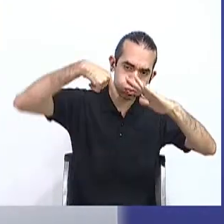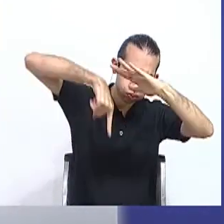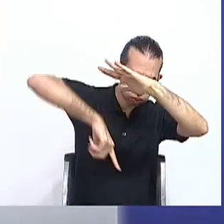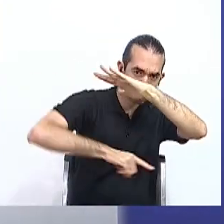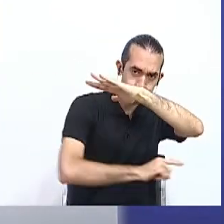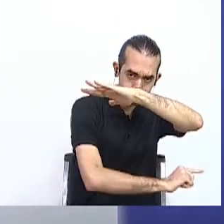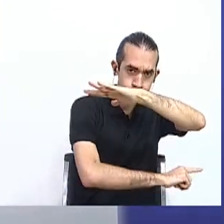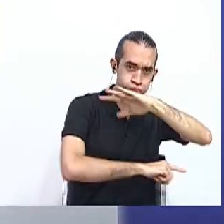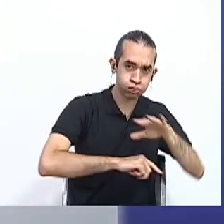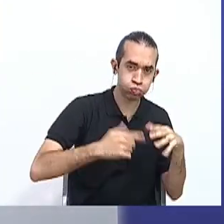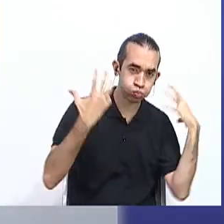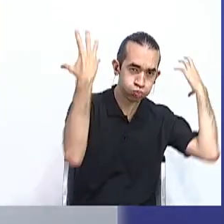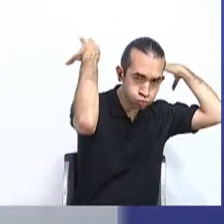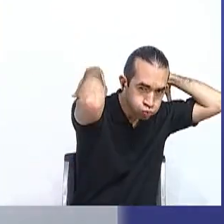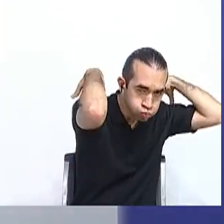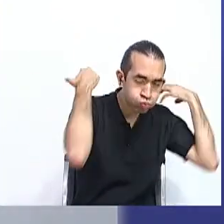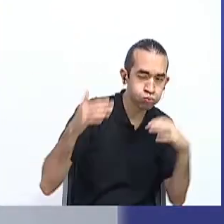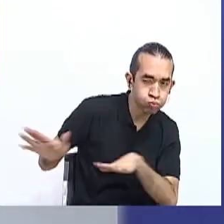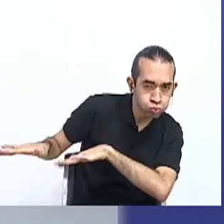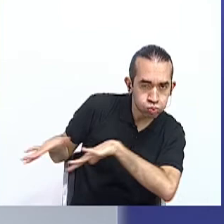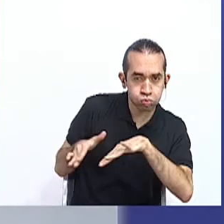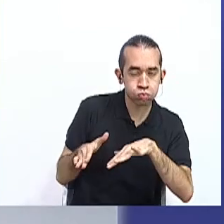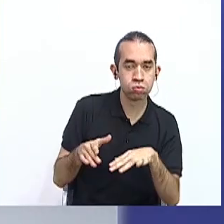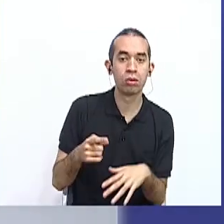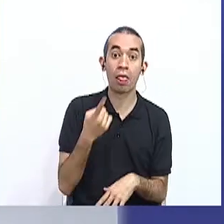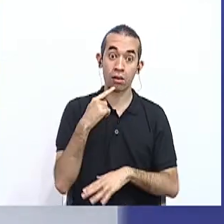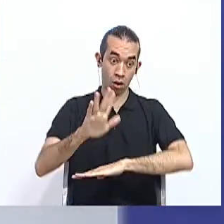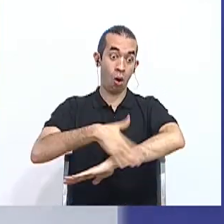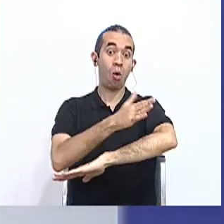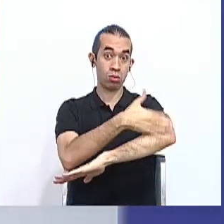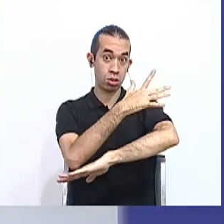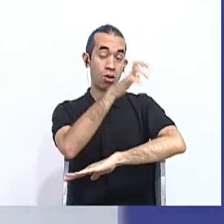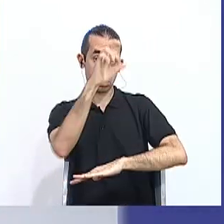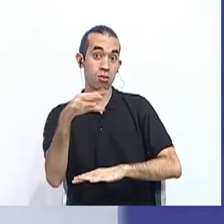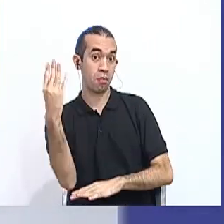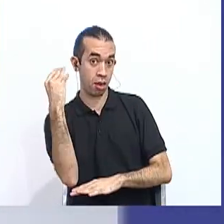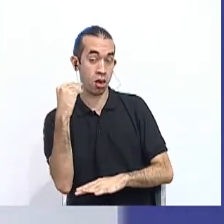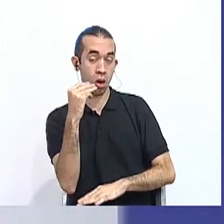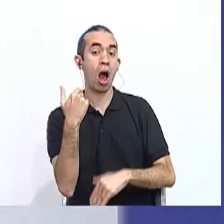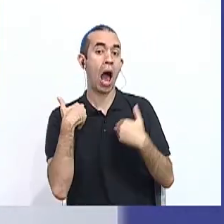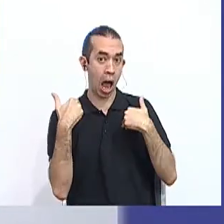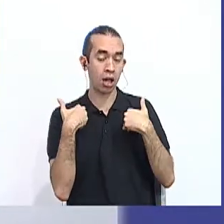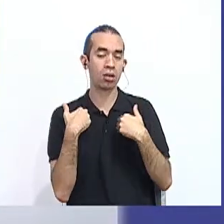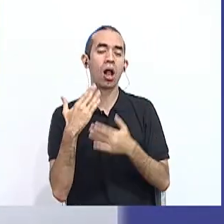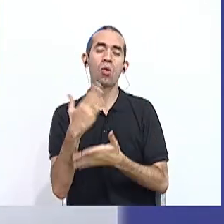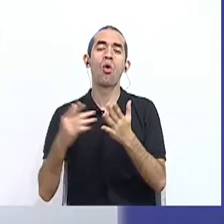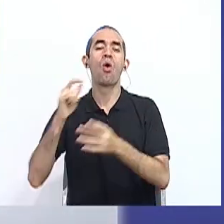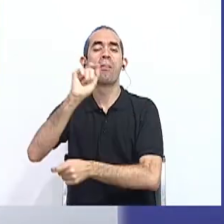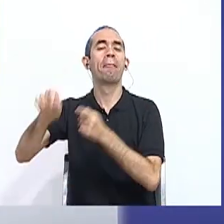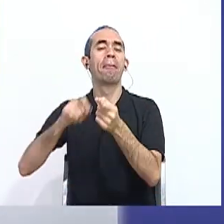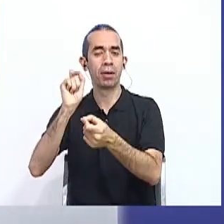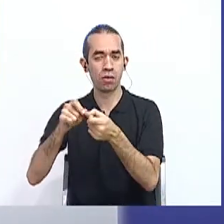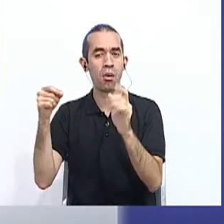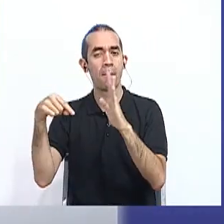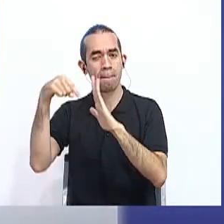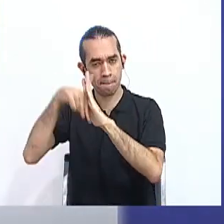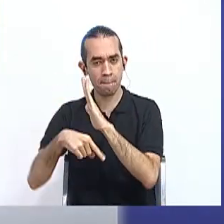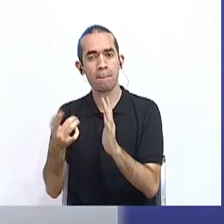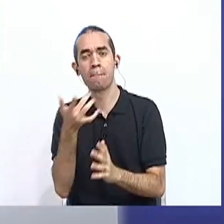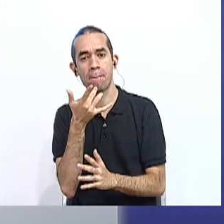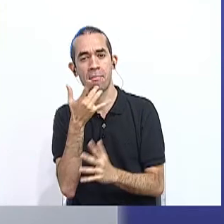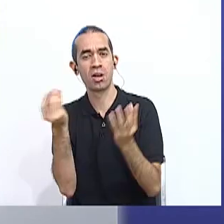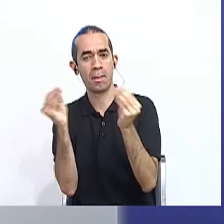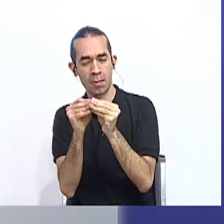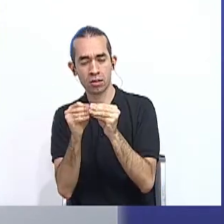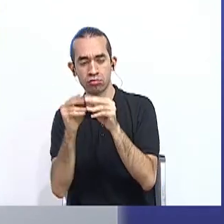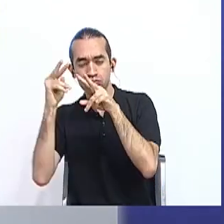zona costera de Costa Rica se realiza el buceo, que sí hay como lugares específicos donde como que les gusta más a veces